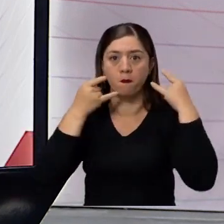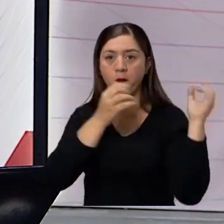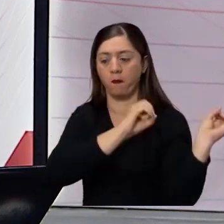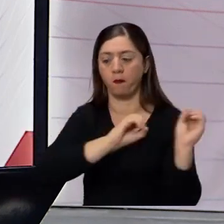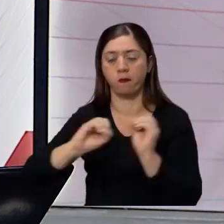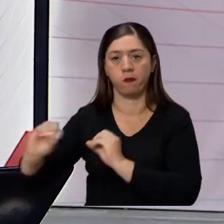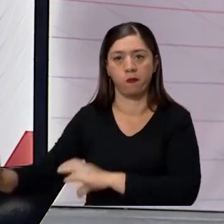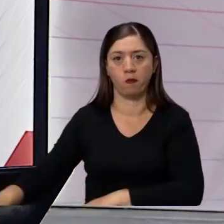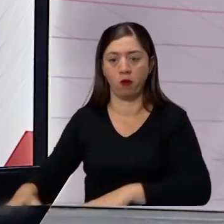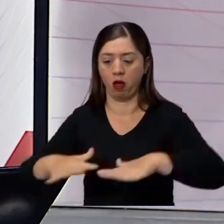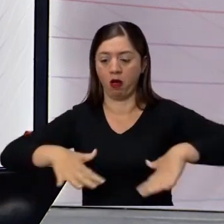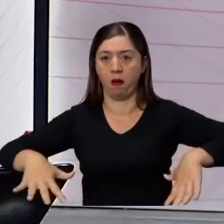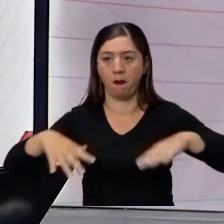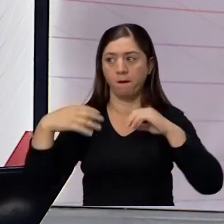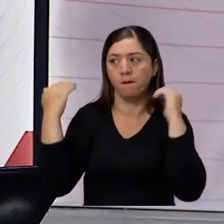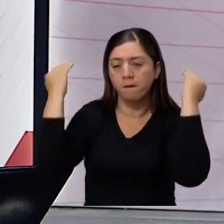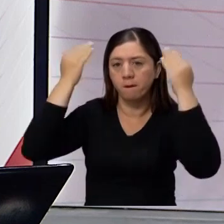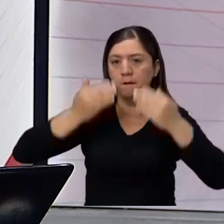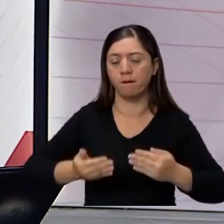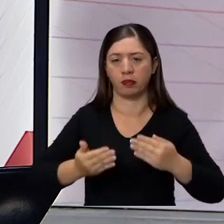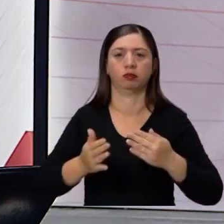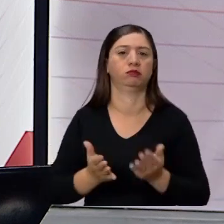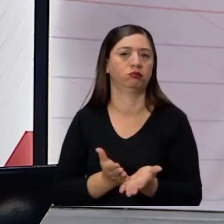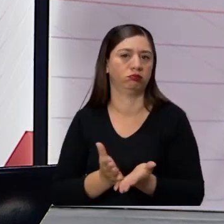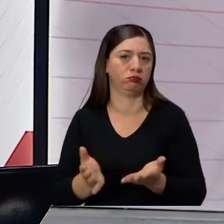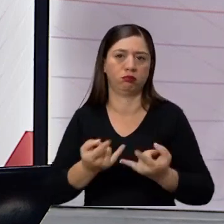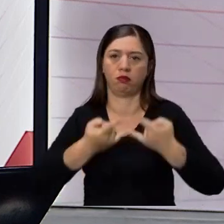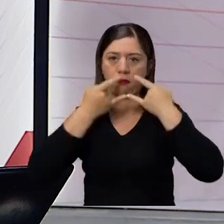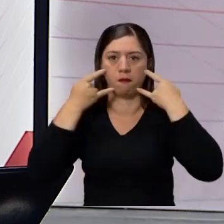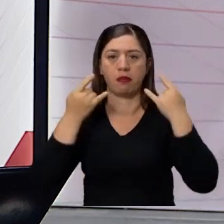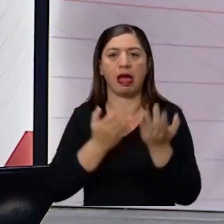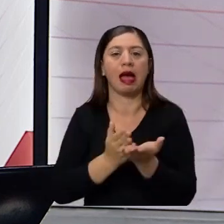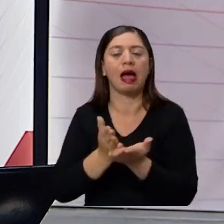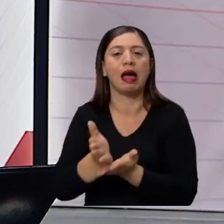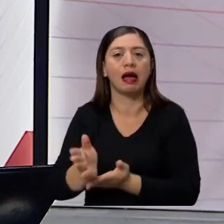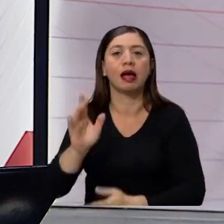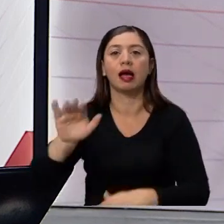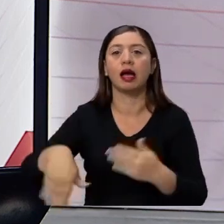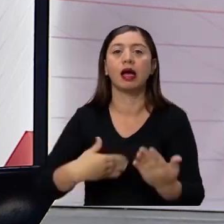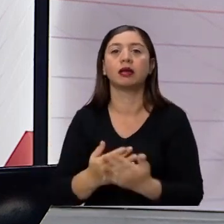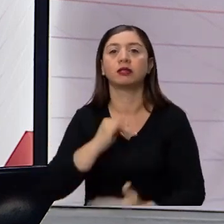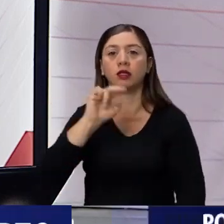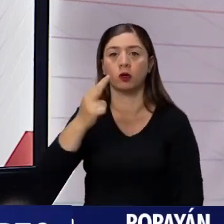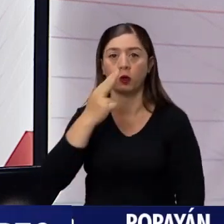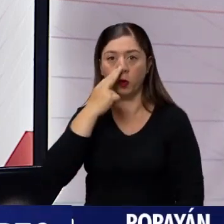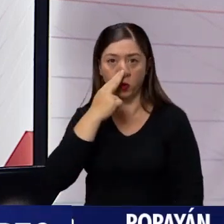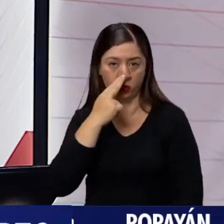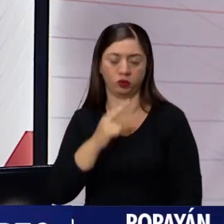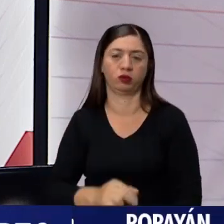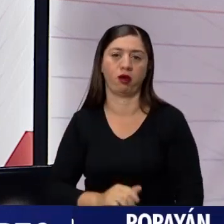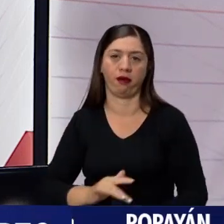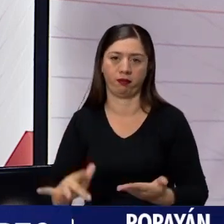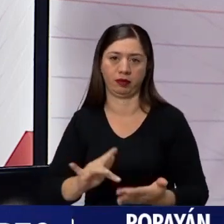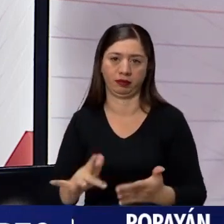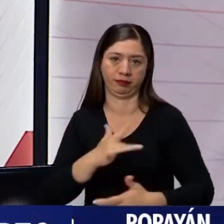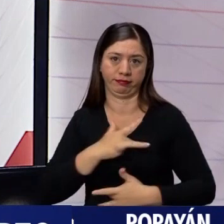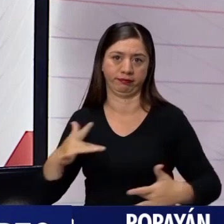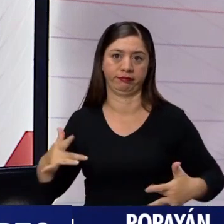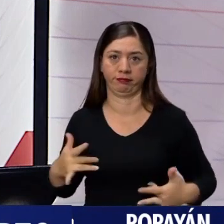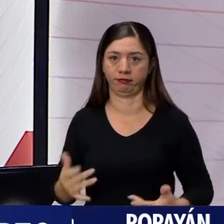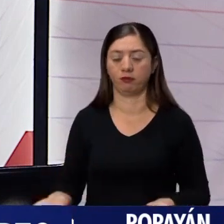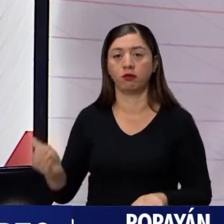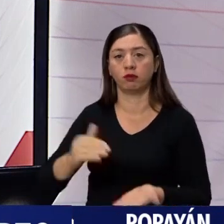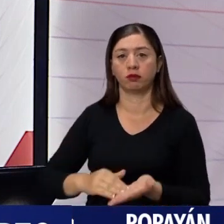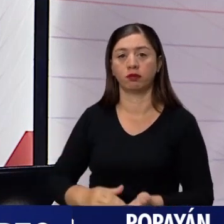tapabocas en espacios cerrados en Colombia y se prorroga hasta el mes de junio la emergencia sanitaria. Para ampliar la información, volvemos